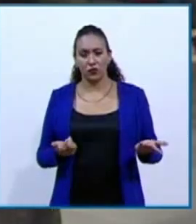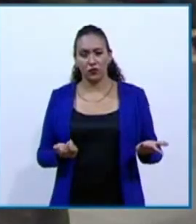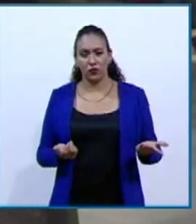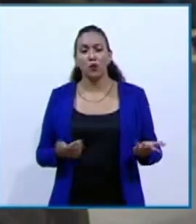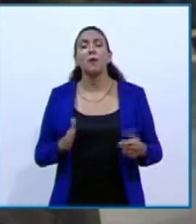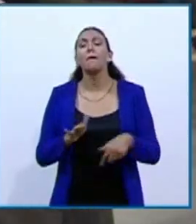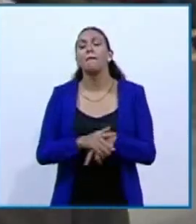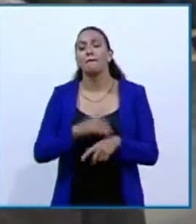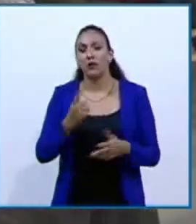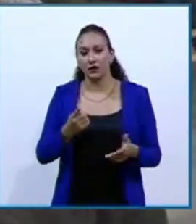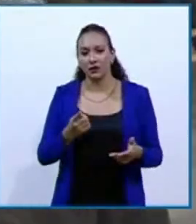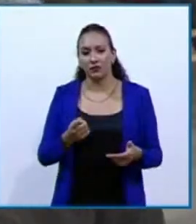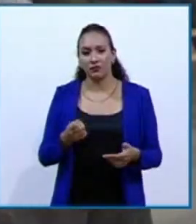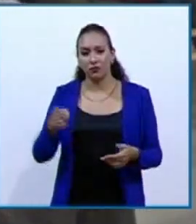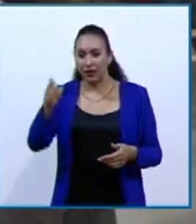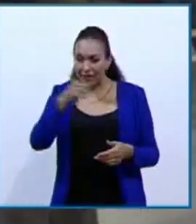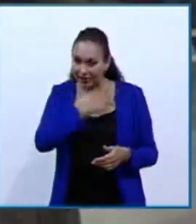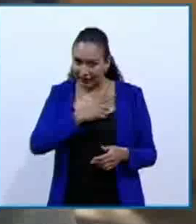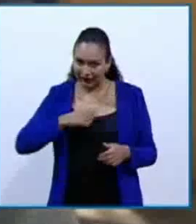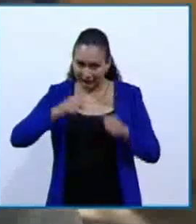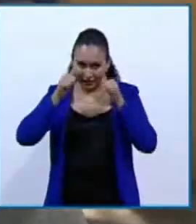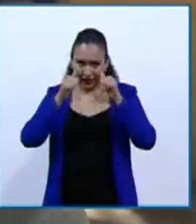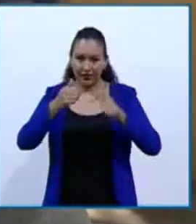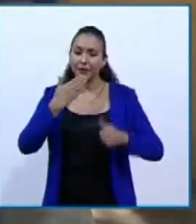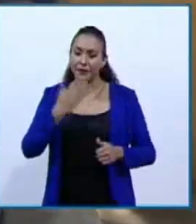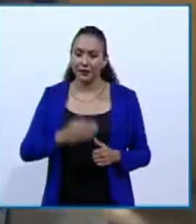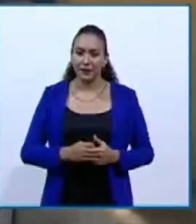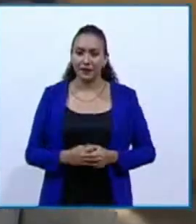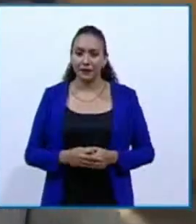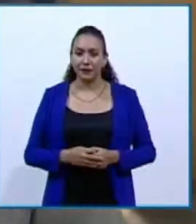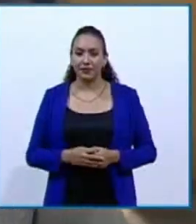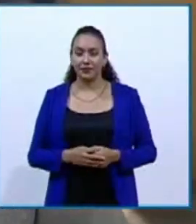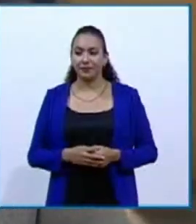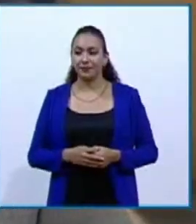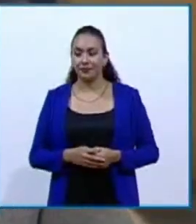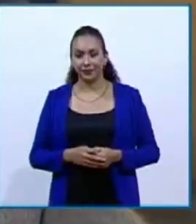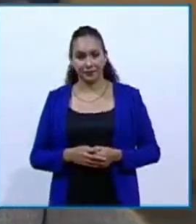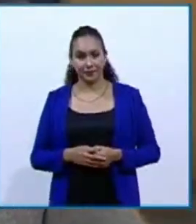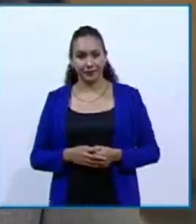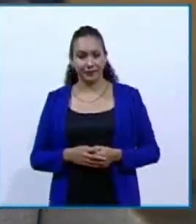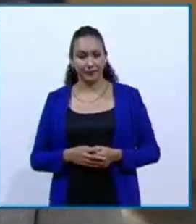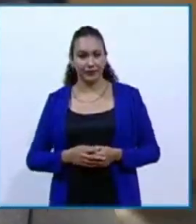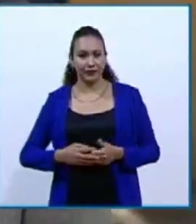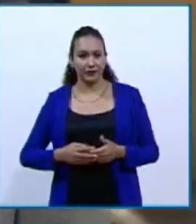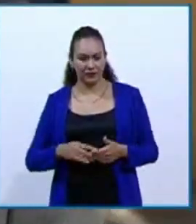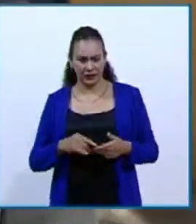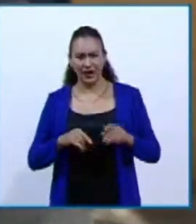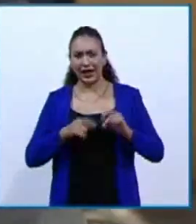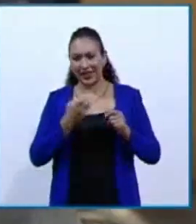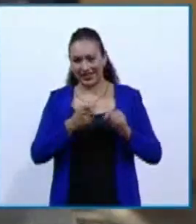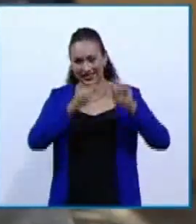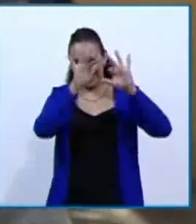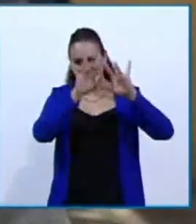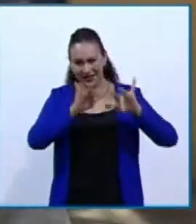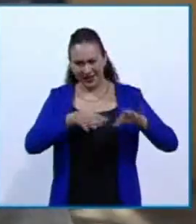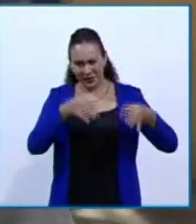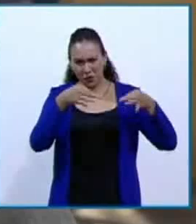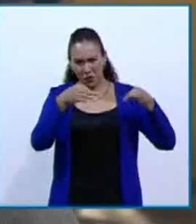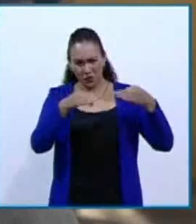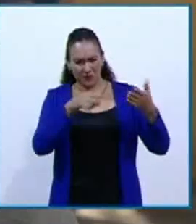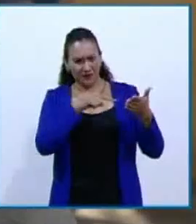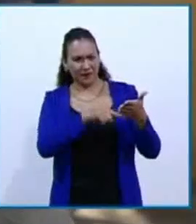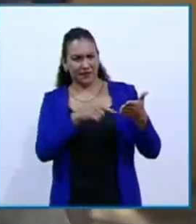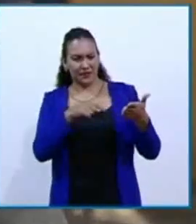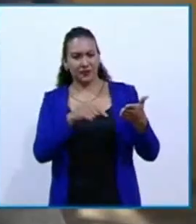por quienes deben escucharnos. Pues conforme a la circular que